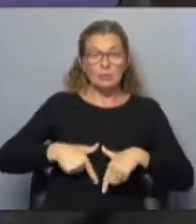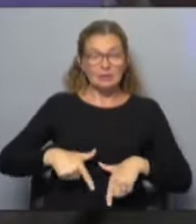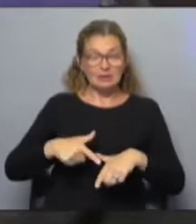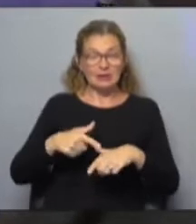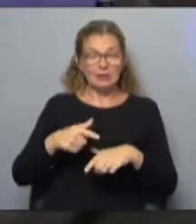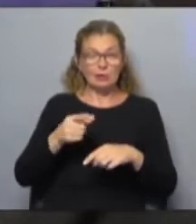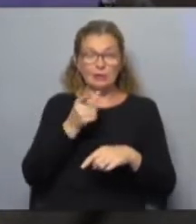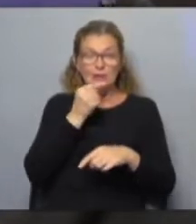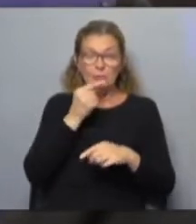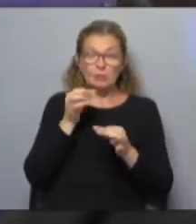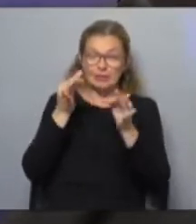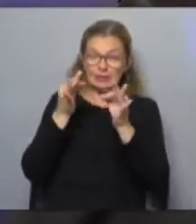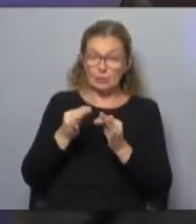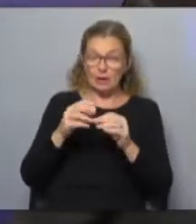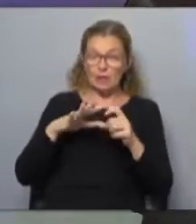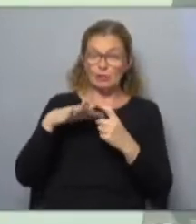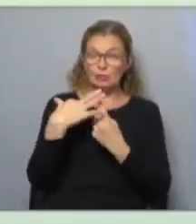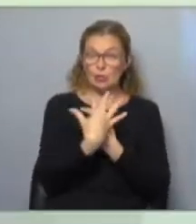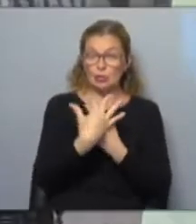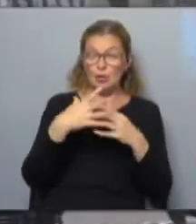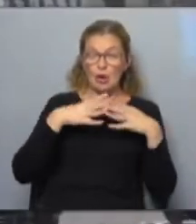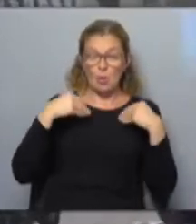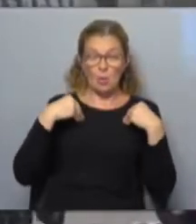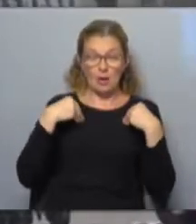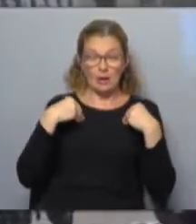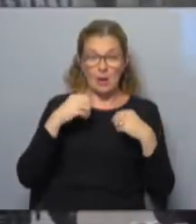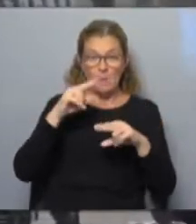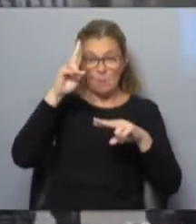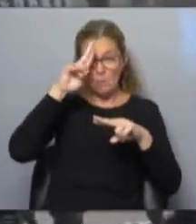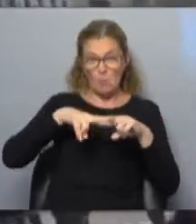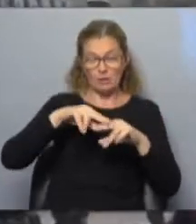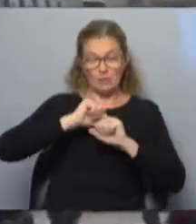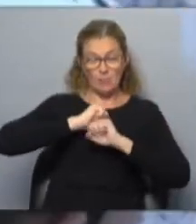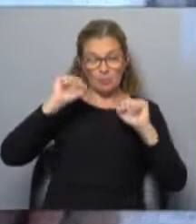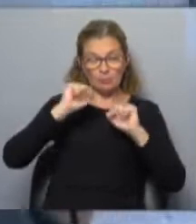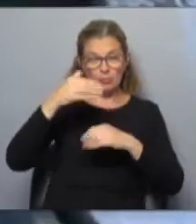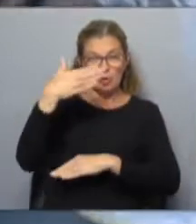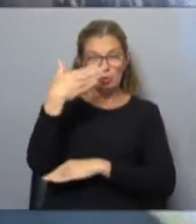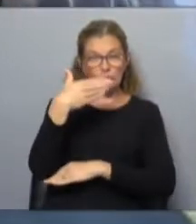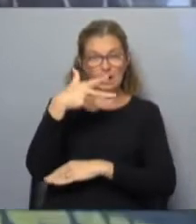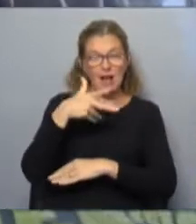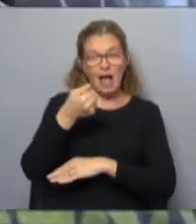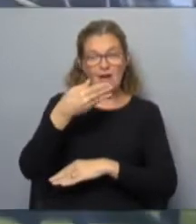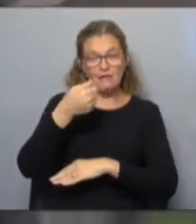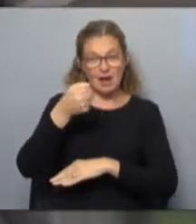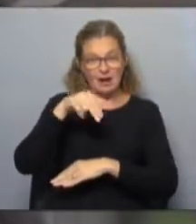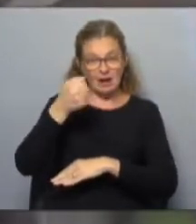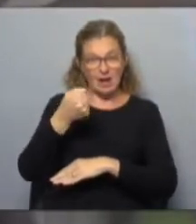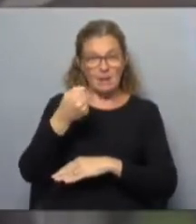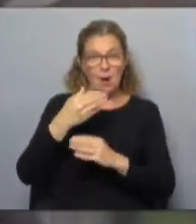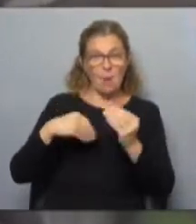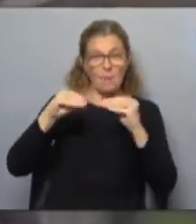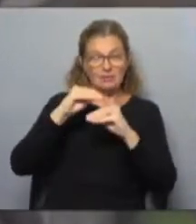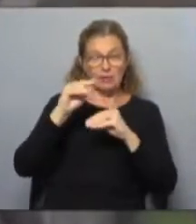por temas de seguridad en entornos escolares. Las muertes por explosión de un hotel en la zona de la Habana Vieja aumentaron a un total de